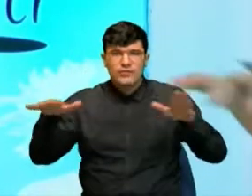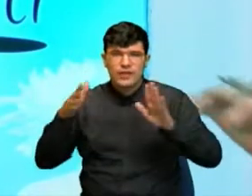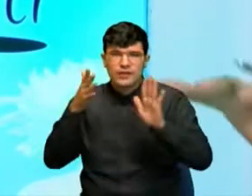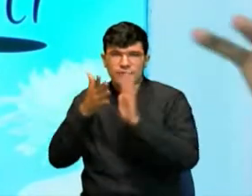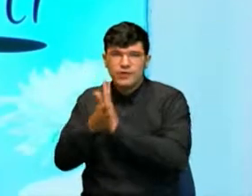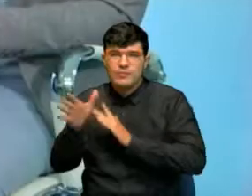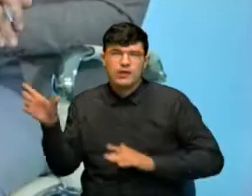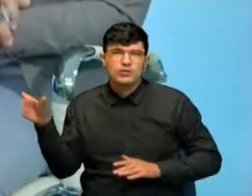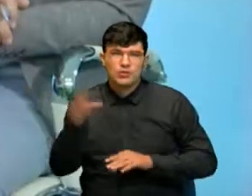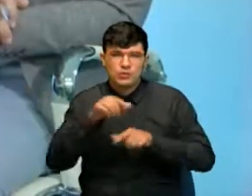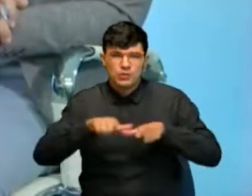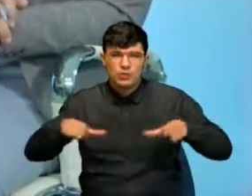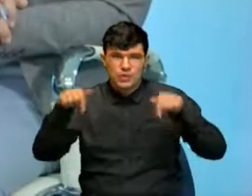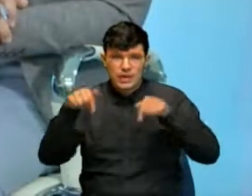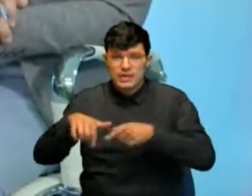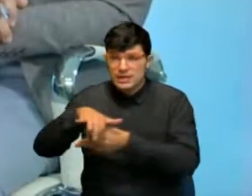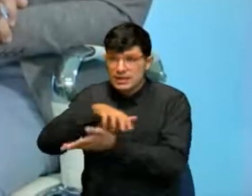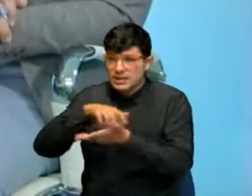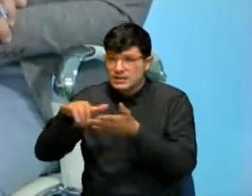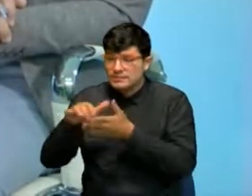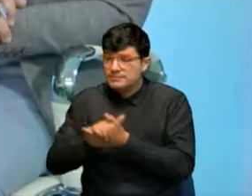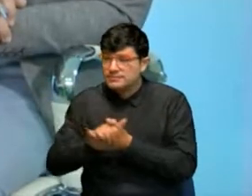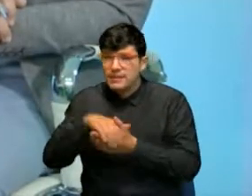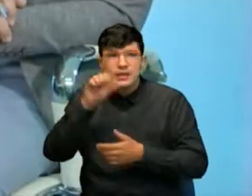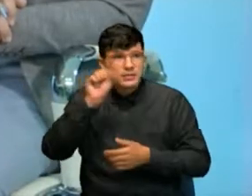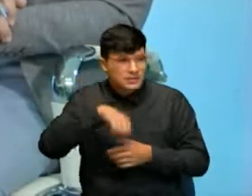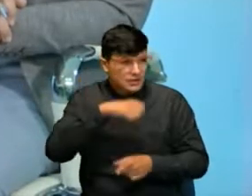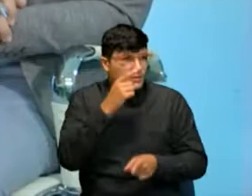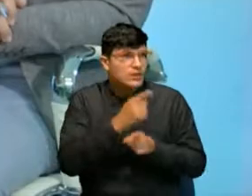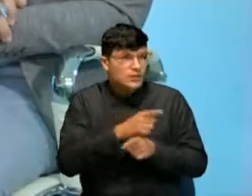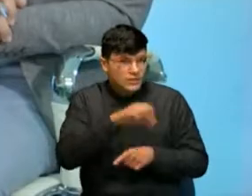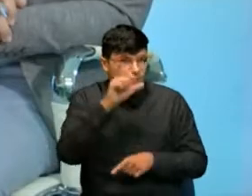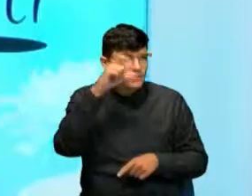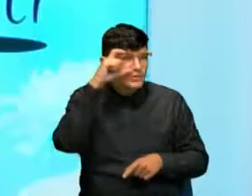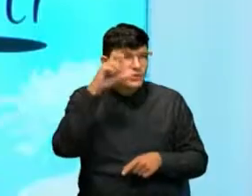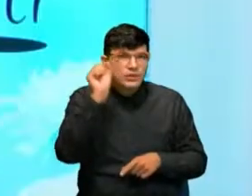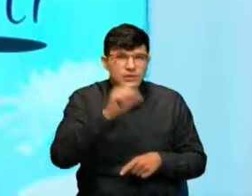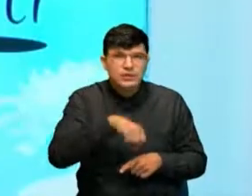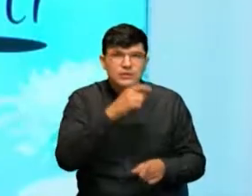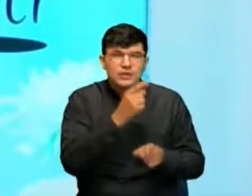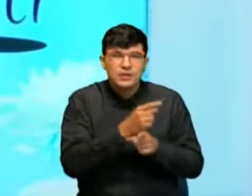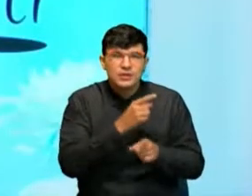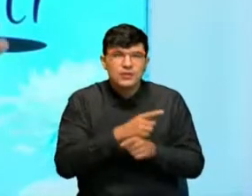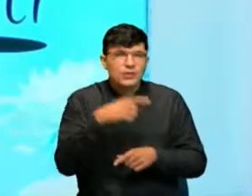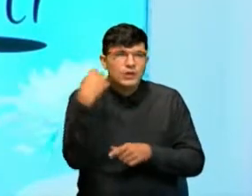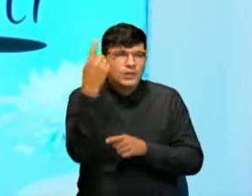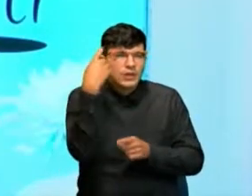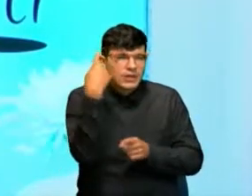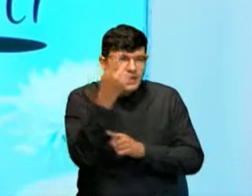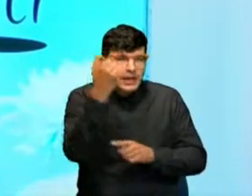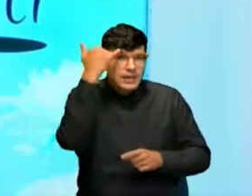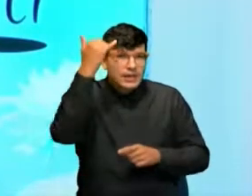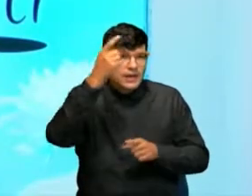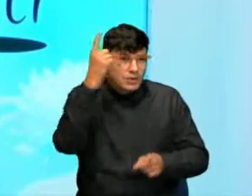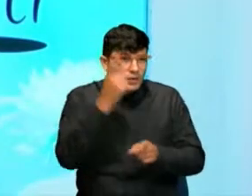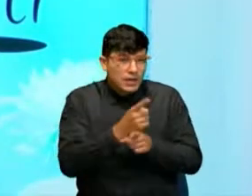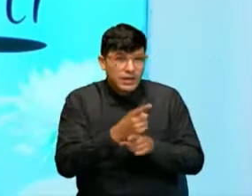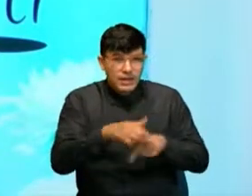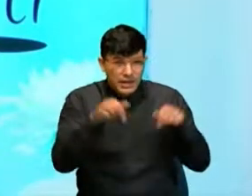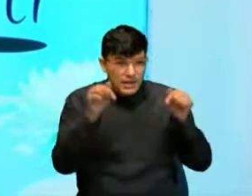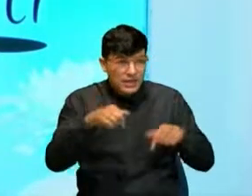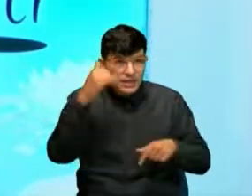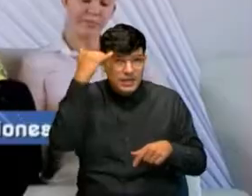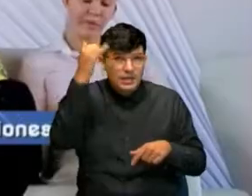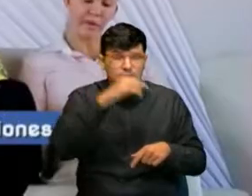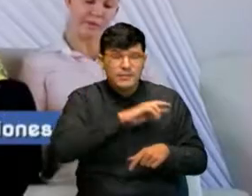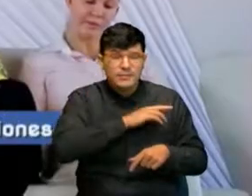los rincones del Gran Santander. Así es, John. Es una política y es un compromiso del presidente Duque. Esto hace parte de